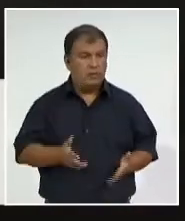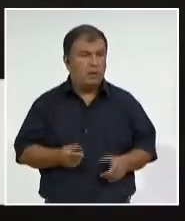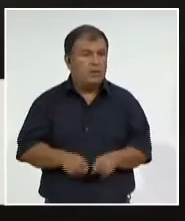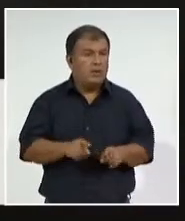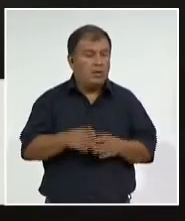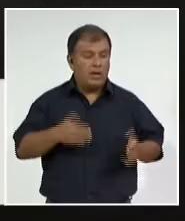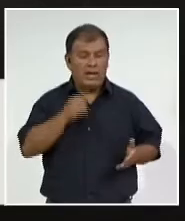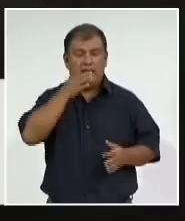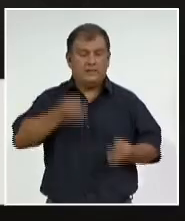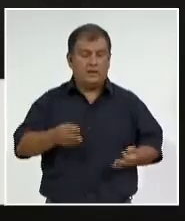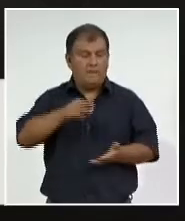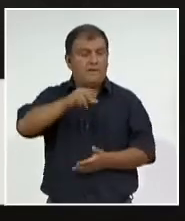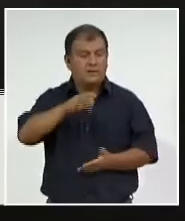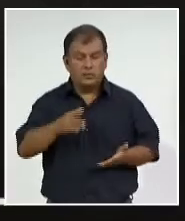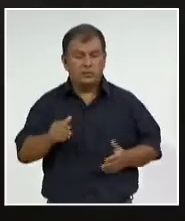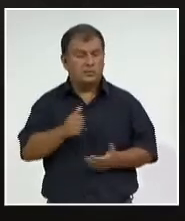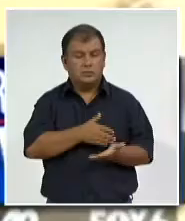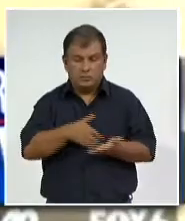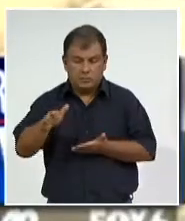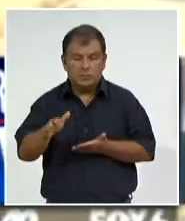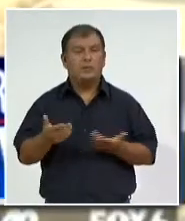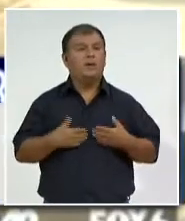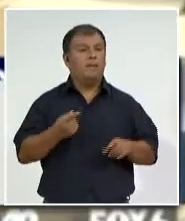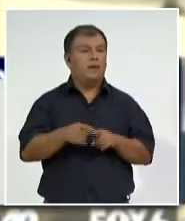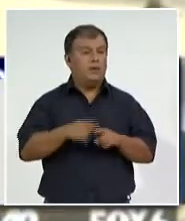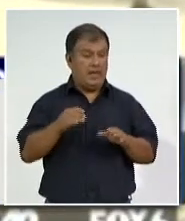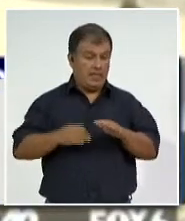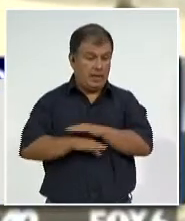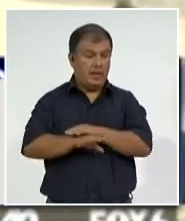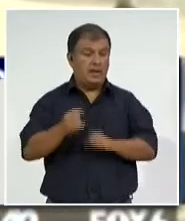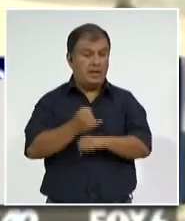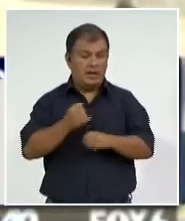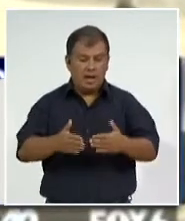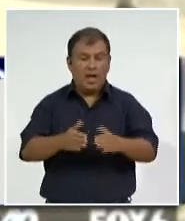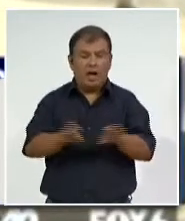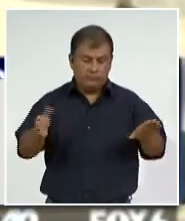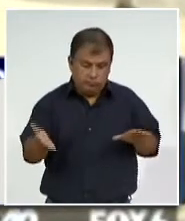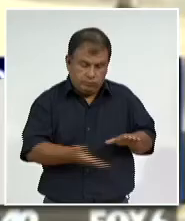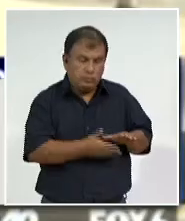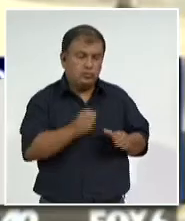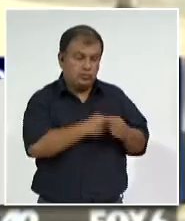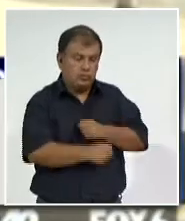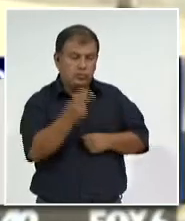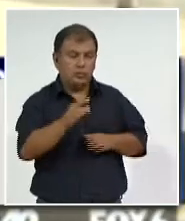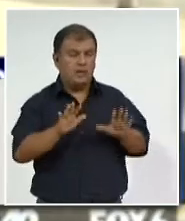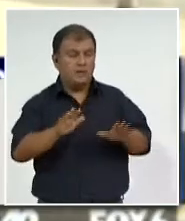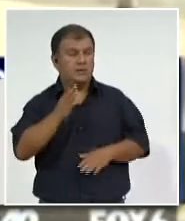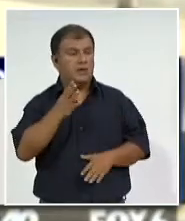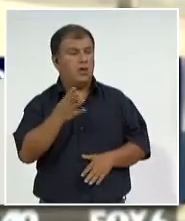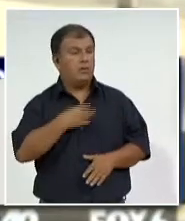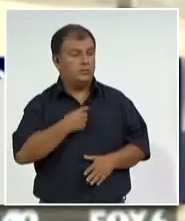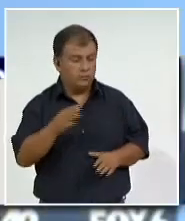el ultimátum del servicio de inmigración y aduanas sin embargo en esta iglesia ya abrió las puertas para que junto a sus dos pequeños de 10 y 4 años